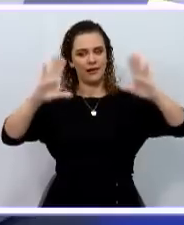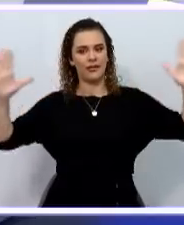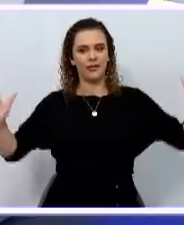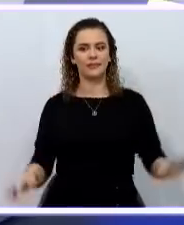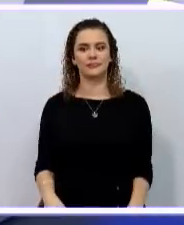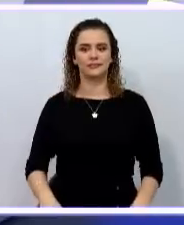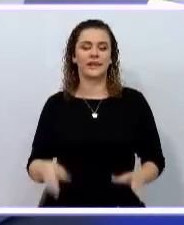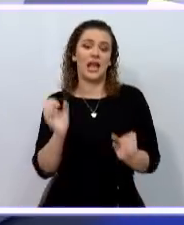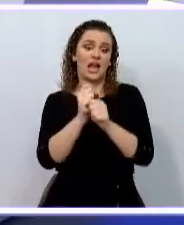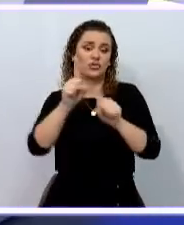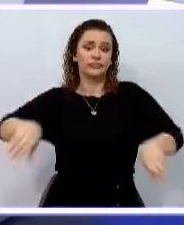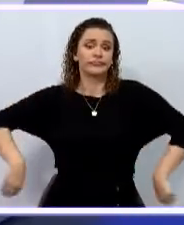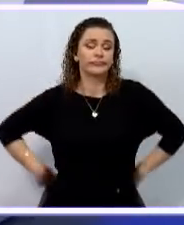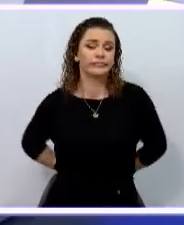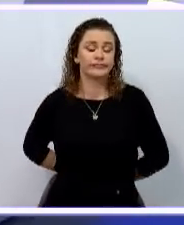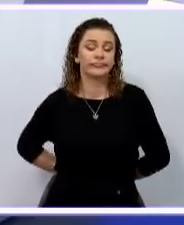abierta